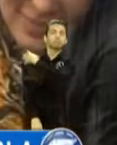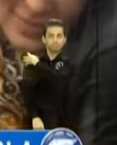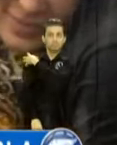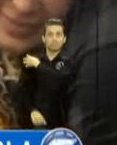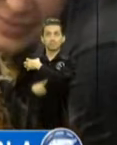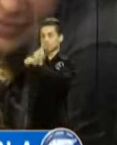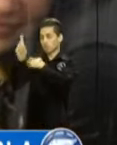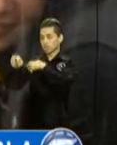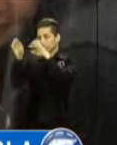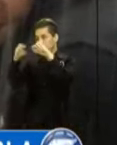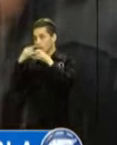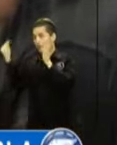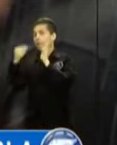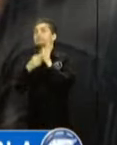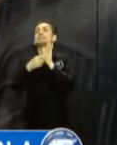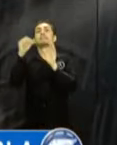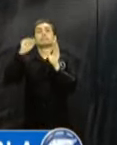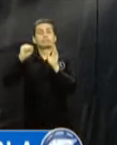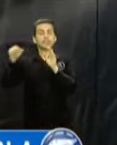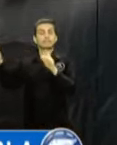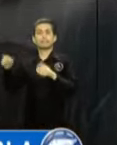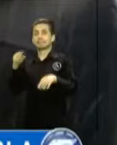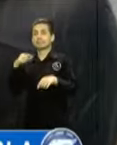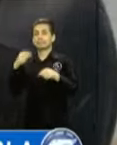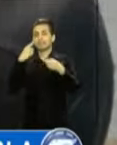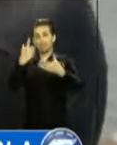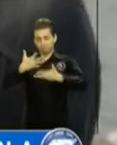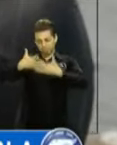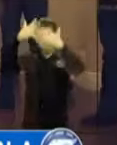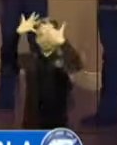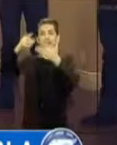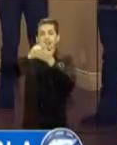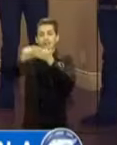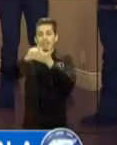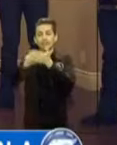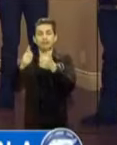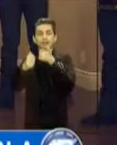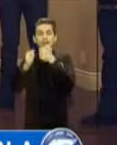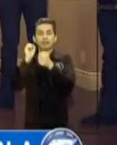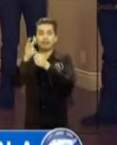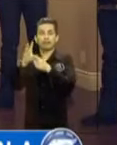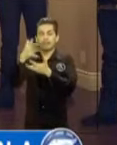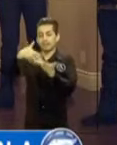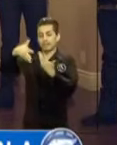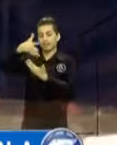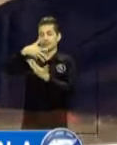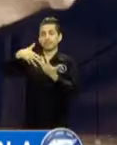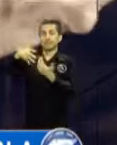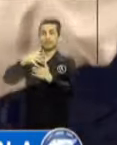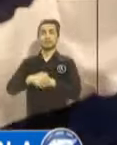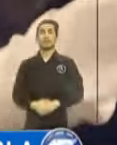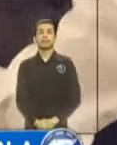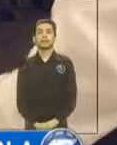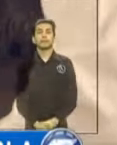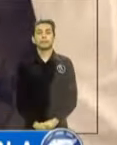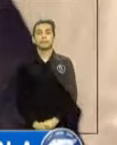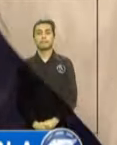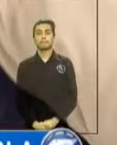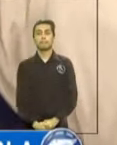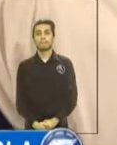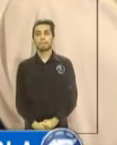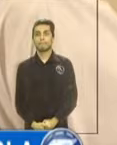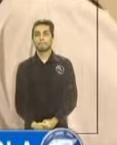que arremetieron con comentarios en las redes sociales. Dime, cantinero, tú sabes